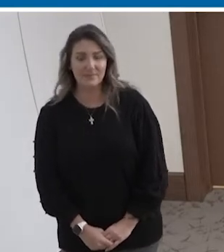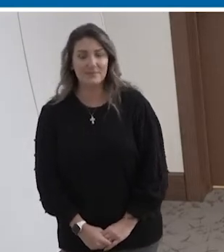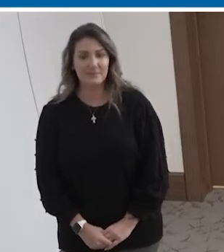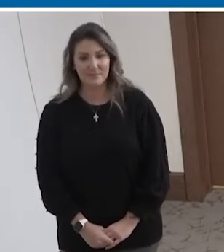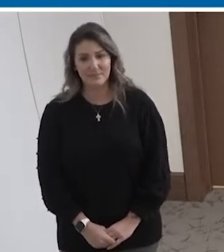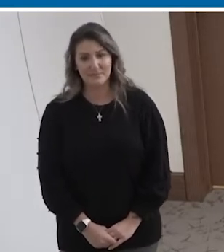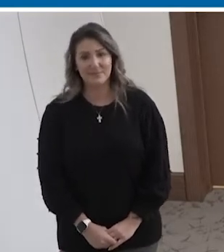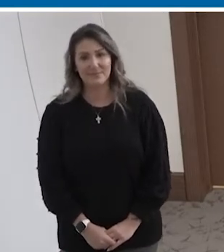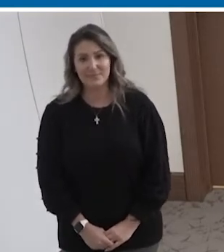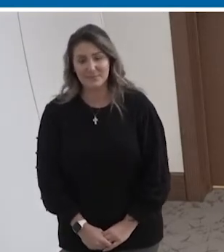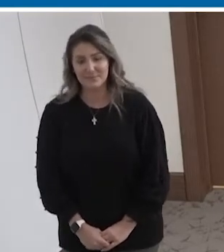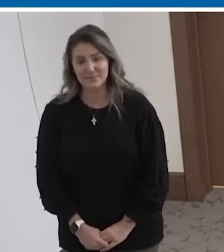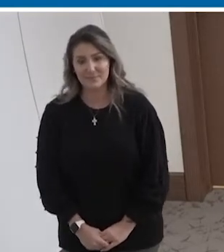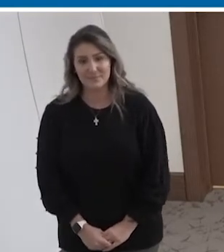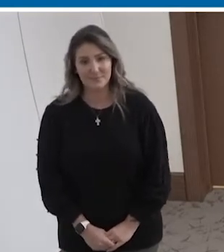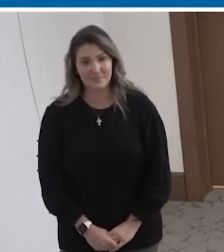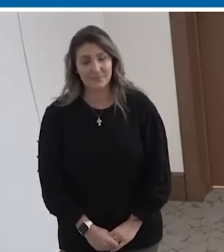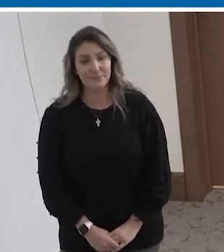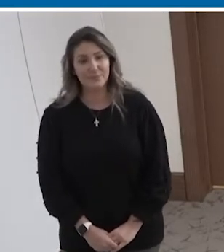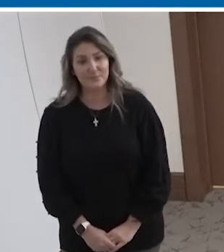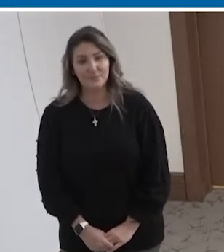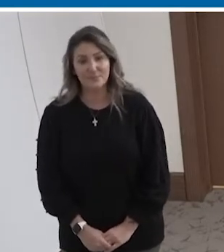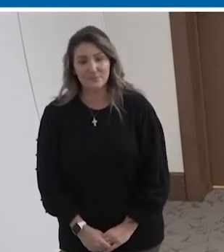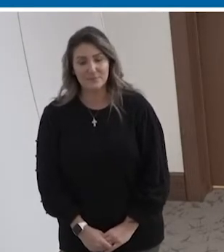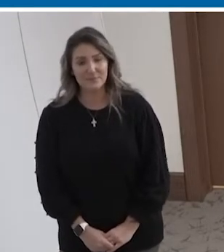personal, durante la pandemia.